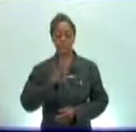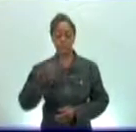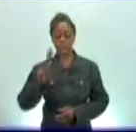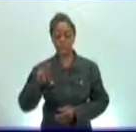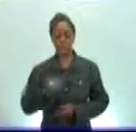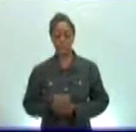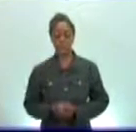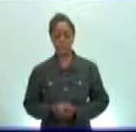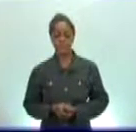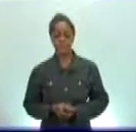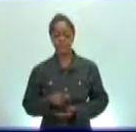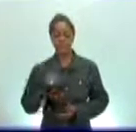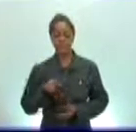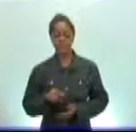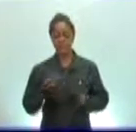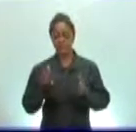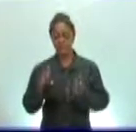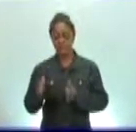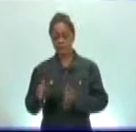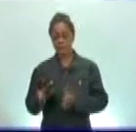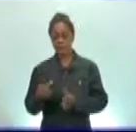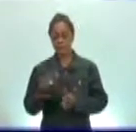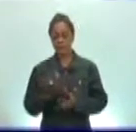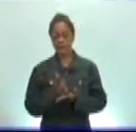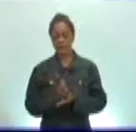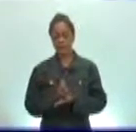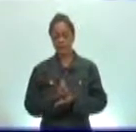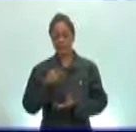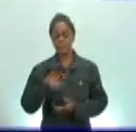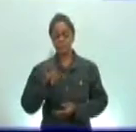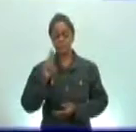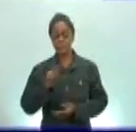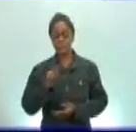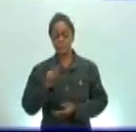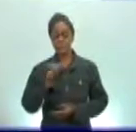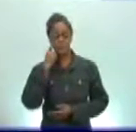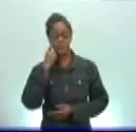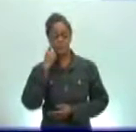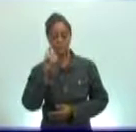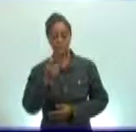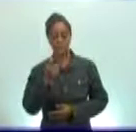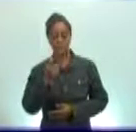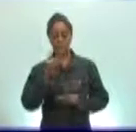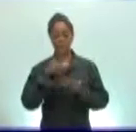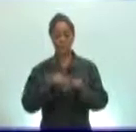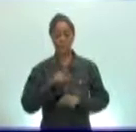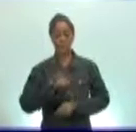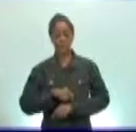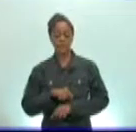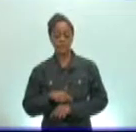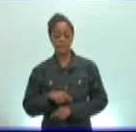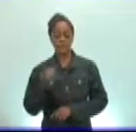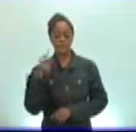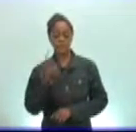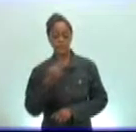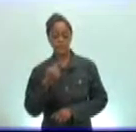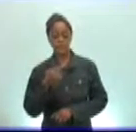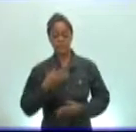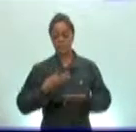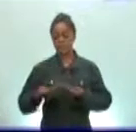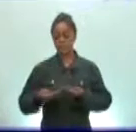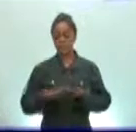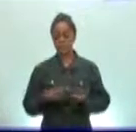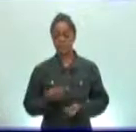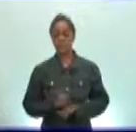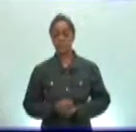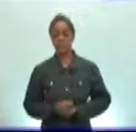1952, que es la etapa que estudia esta unidad. Observen la línea del tiempo y ustedes interactúen con